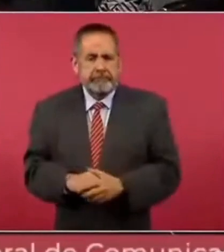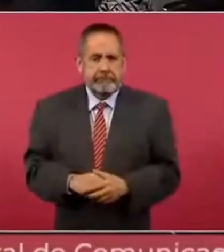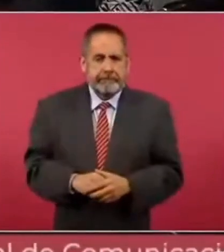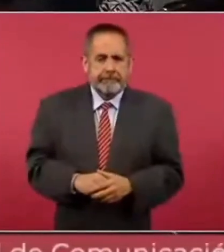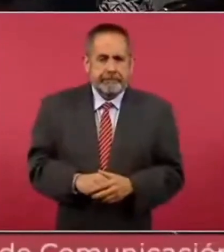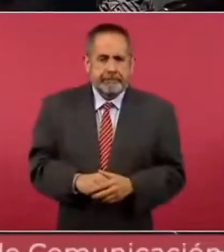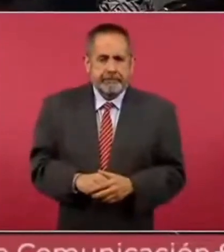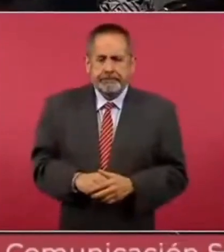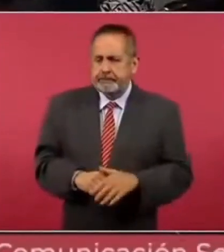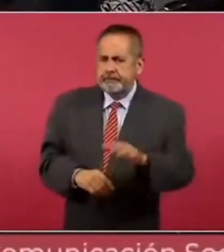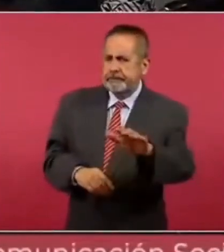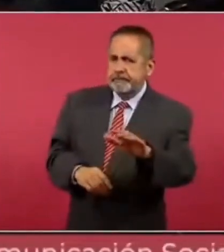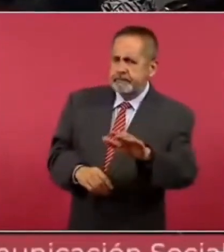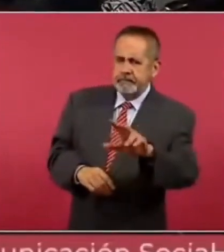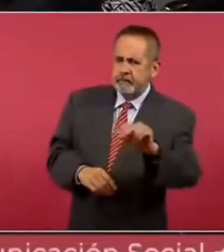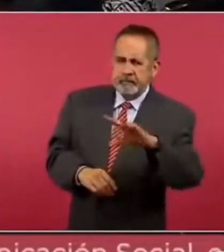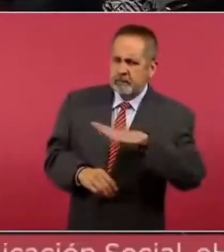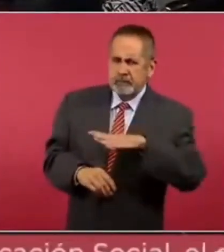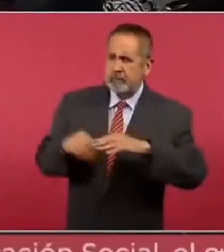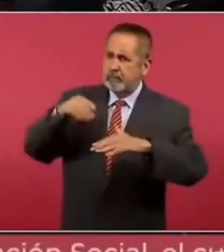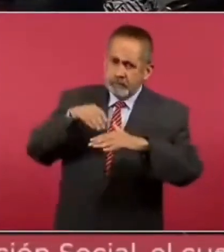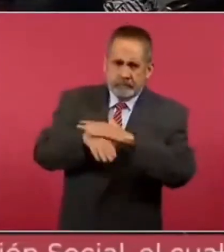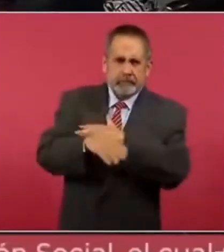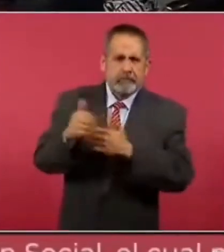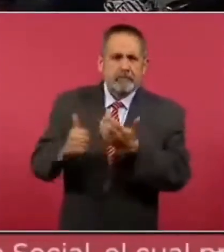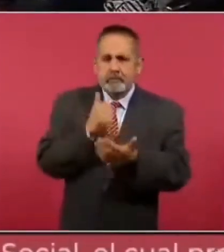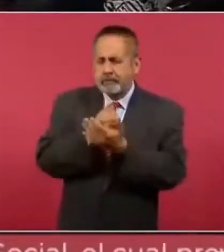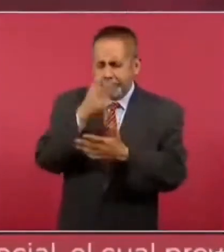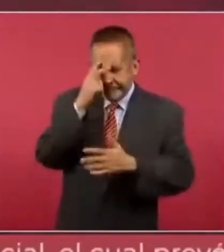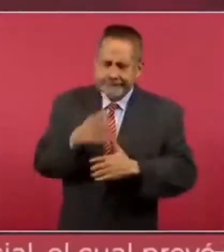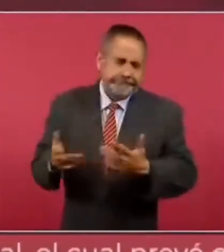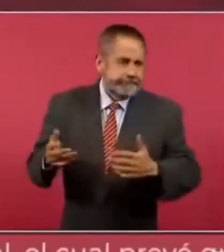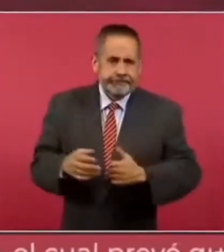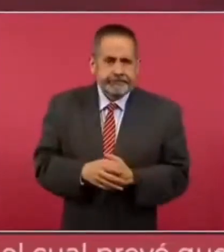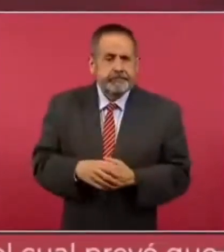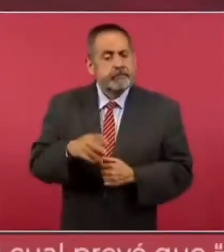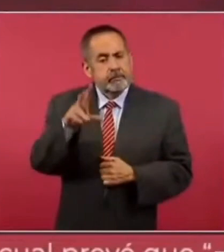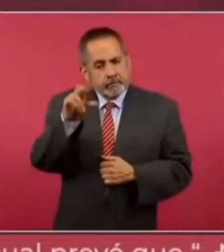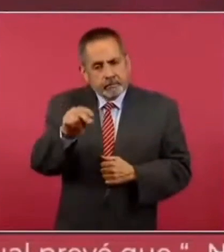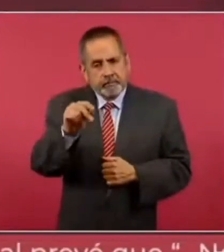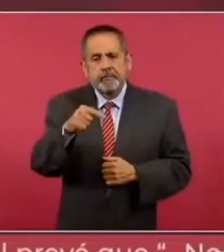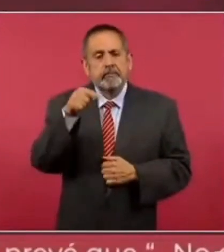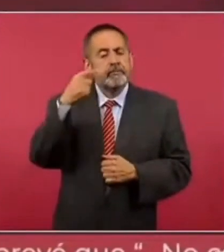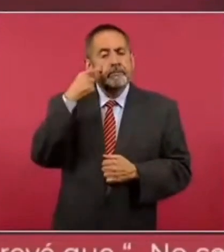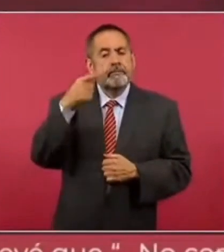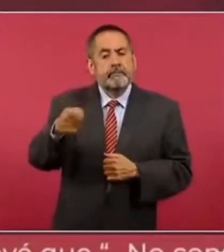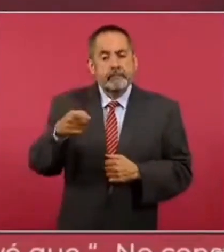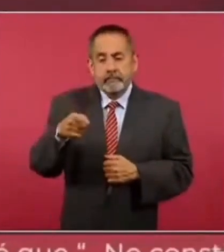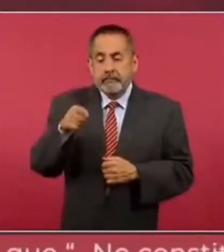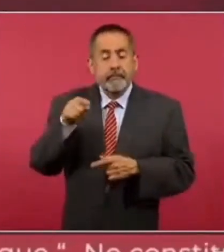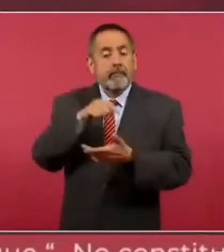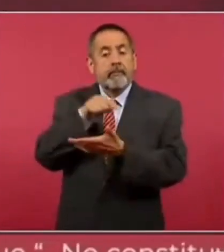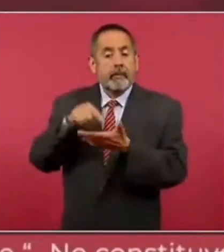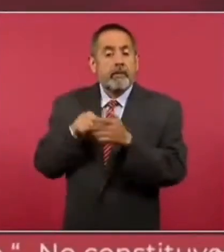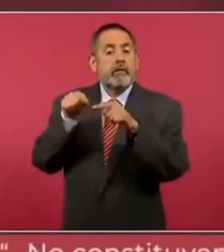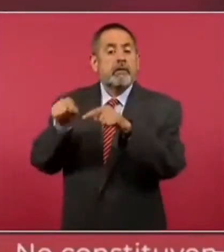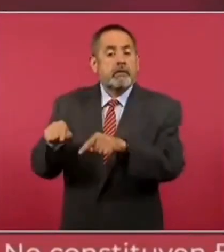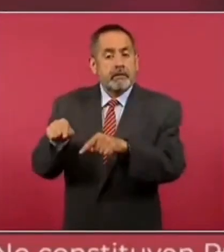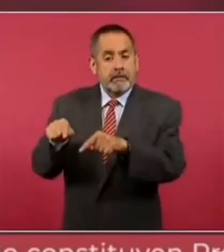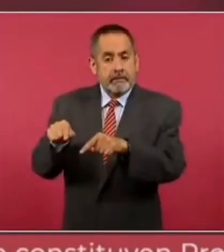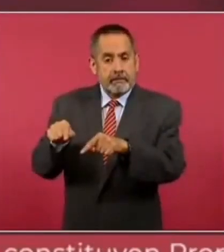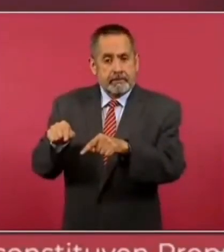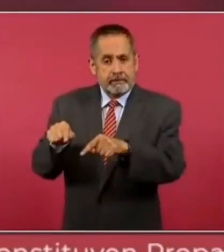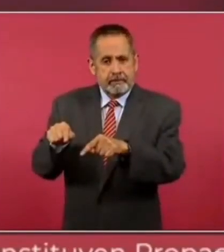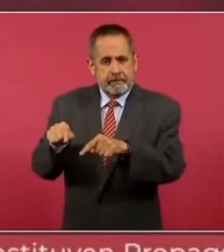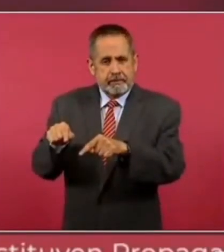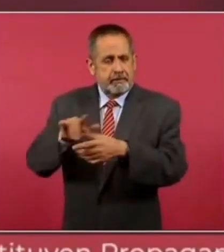no fue a ninguna institución de salud aquí en la Ciudad de México, nada más. No, él se le practicó en las instalaciones de